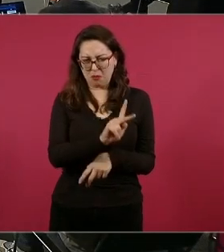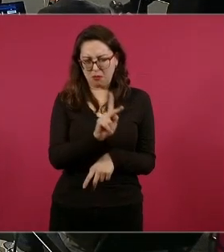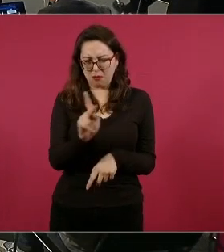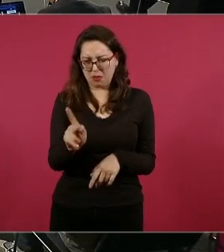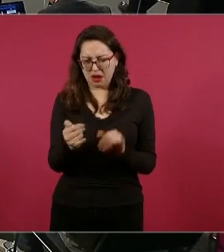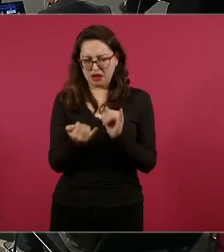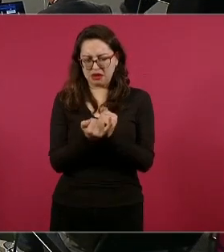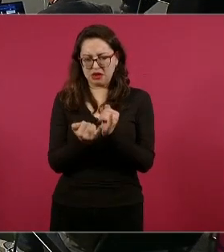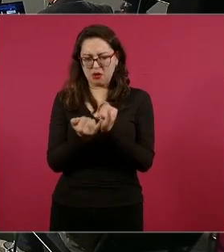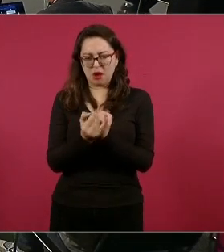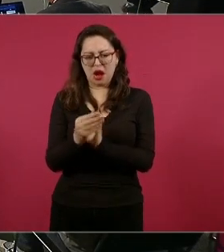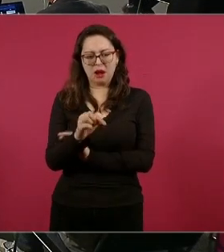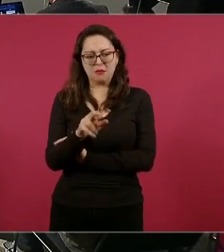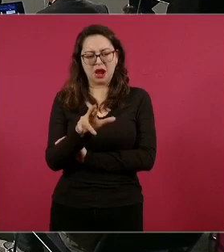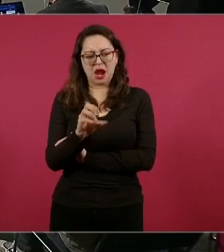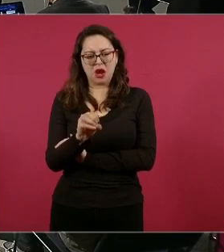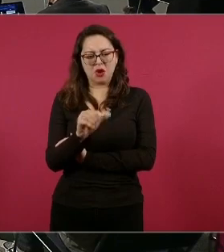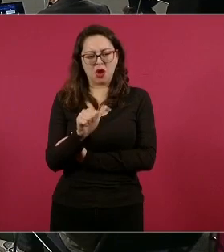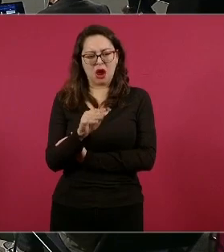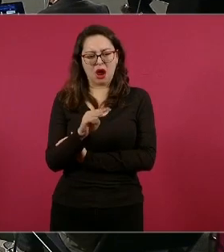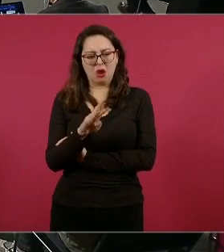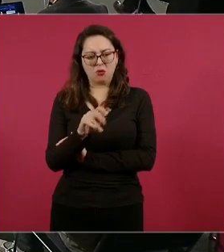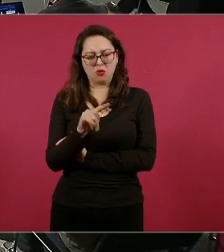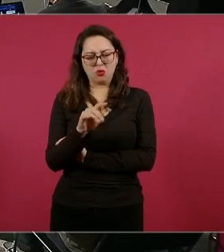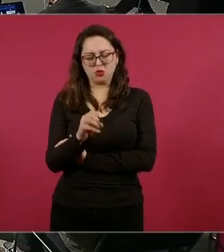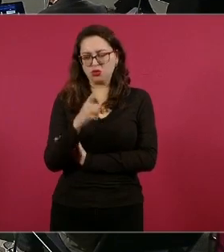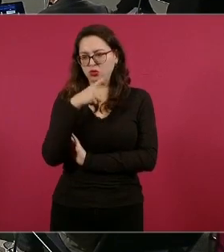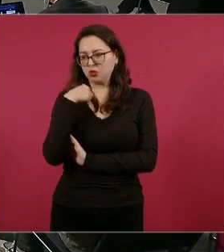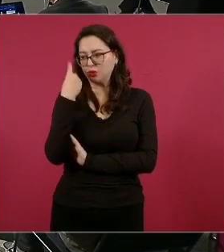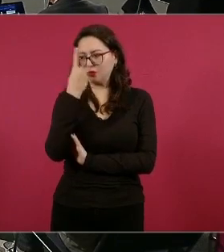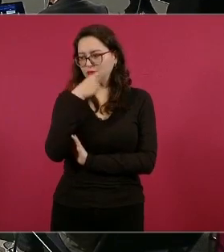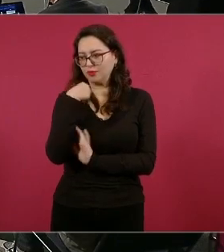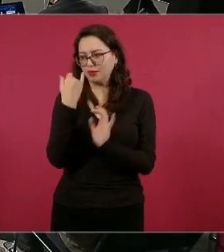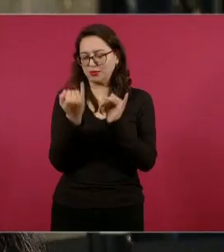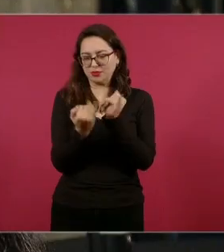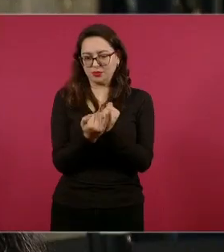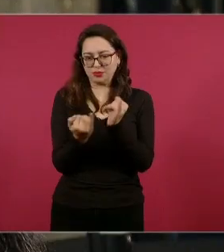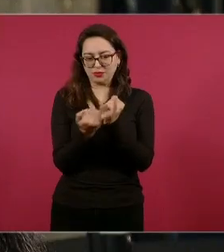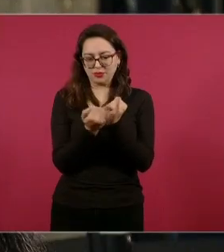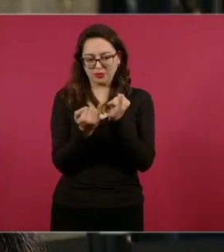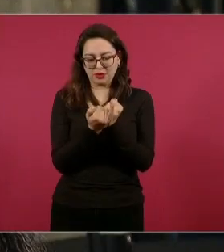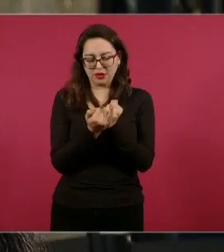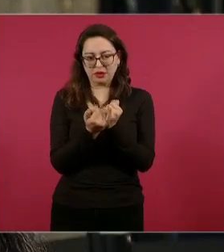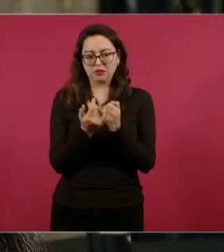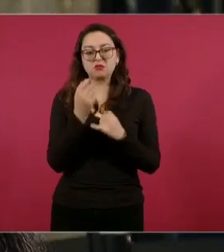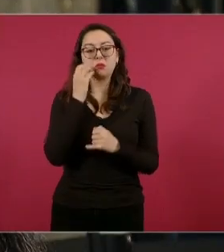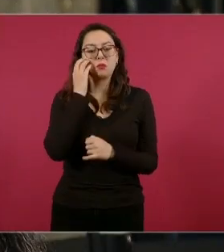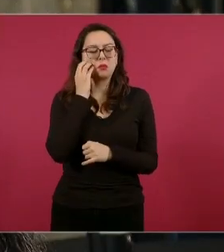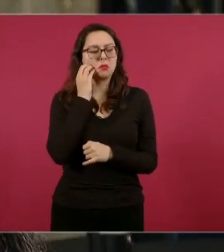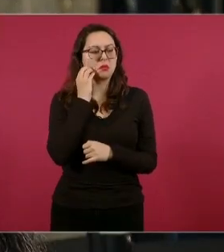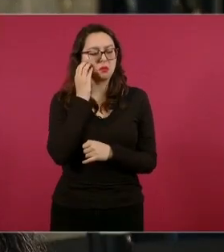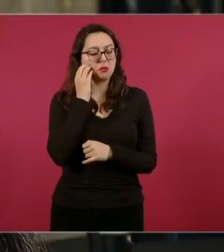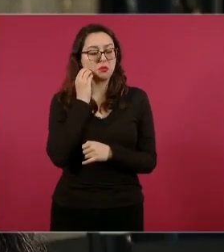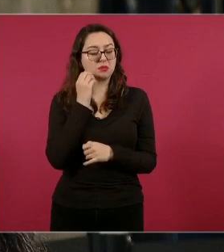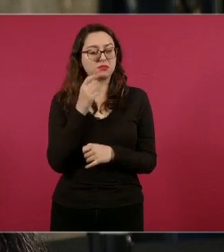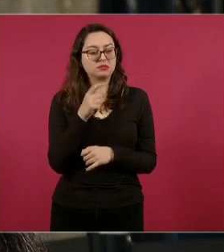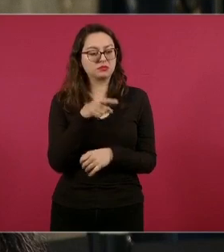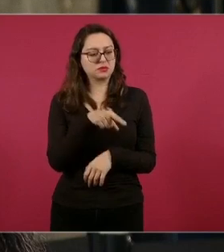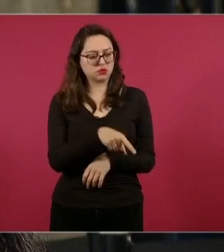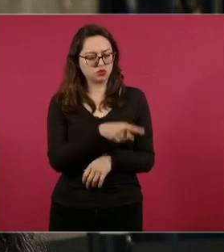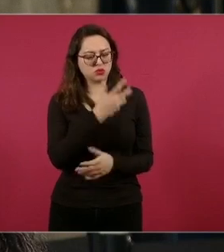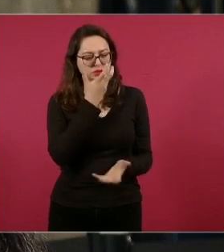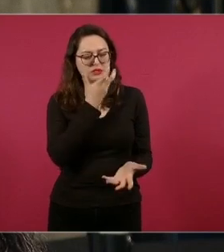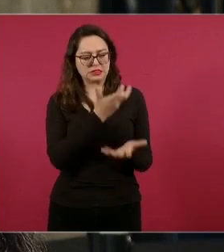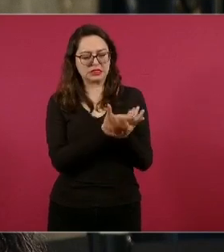asesinados en un lote baldío. Y entonces me dijo que tomara una semana de